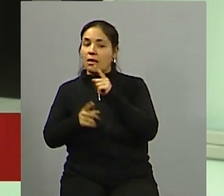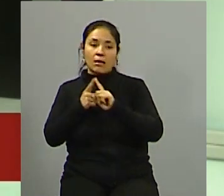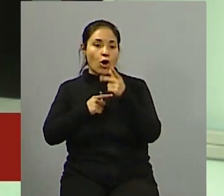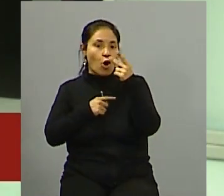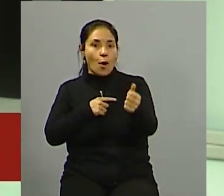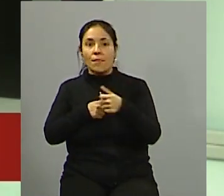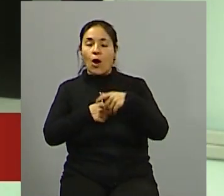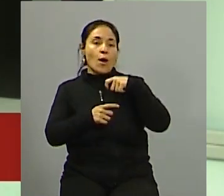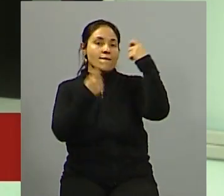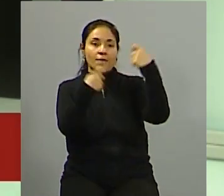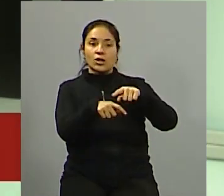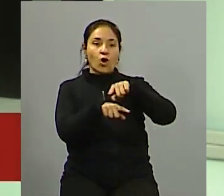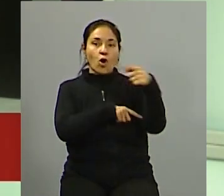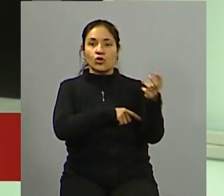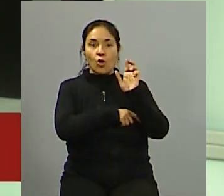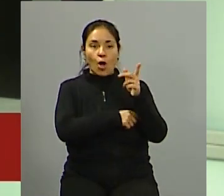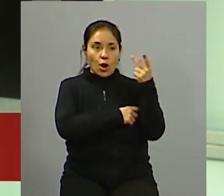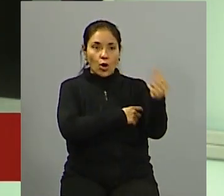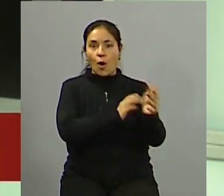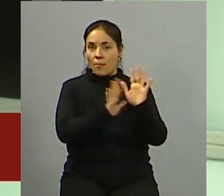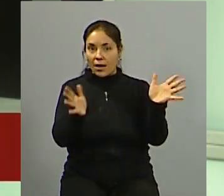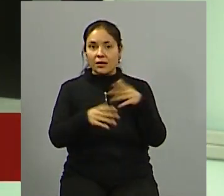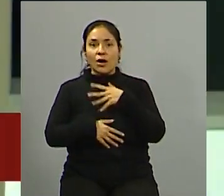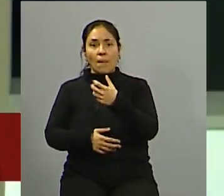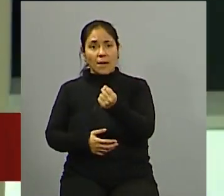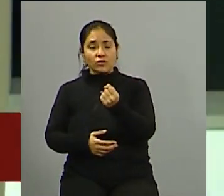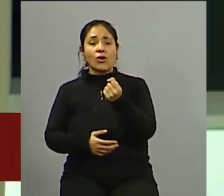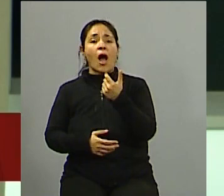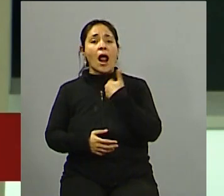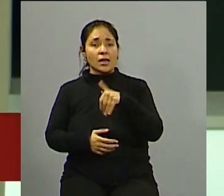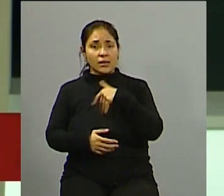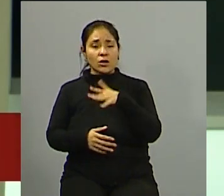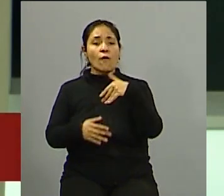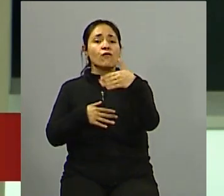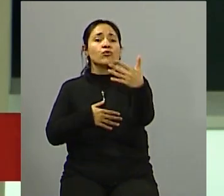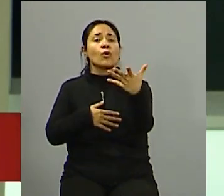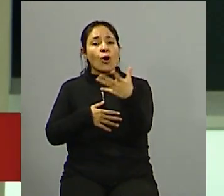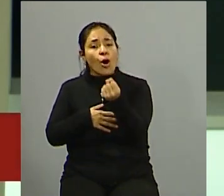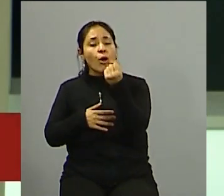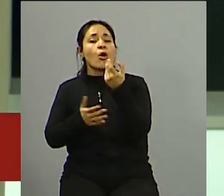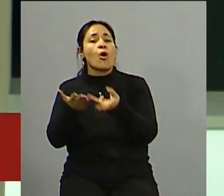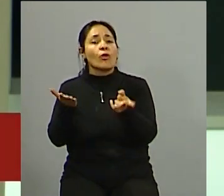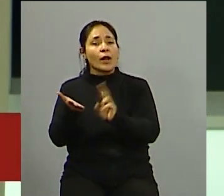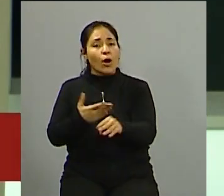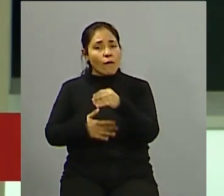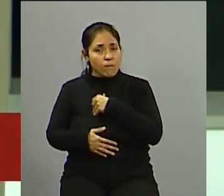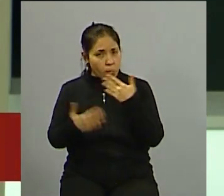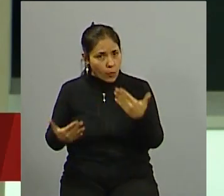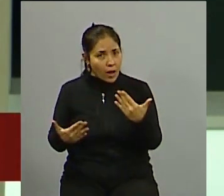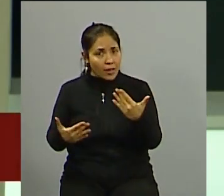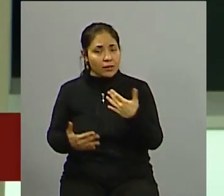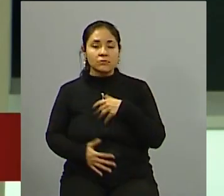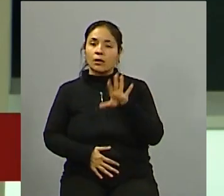de comprar dólares. ¿Se va a recuperar esa confianza en el peso argentino? Es algo bastante